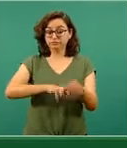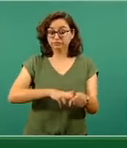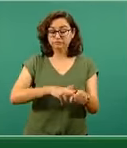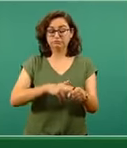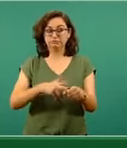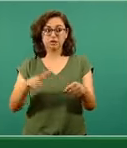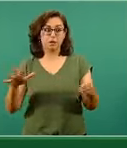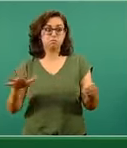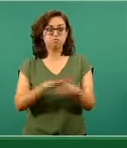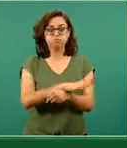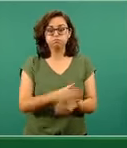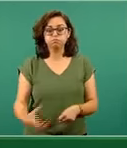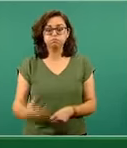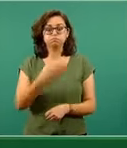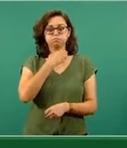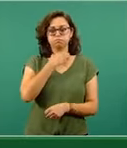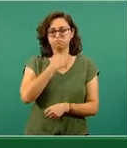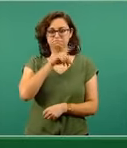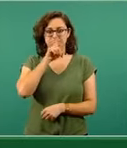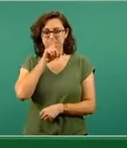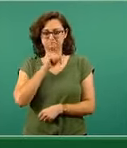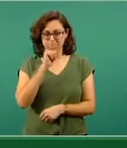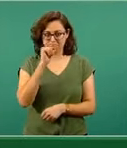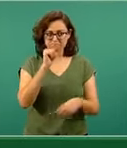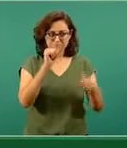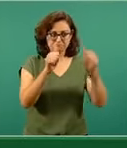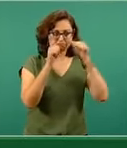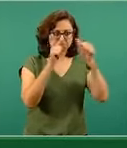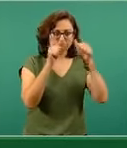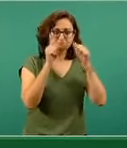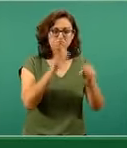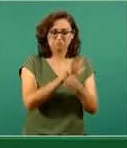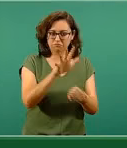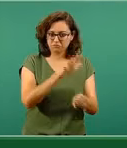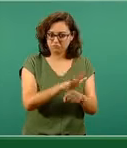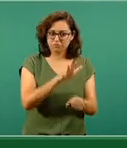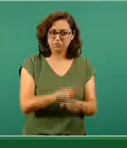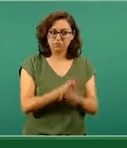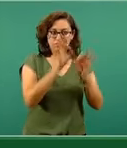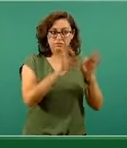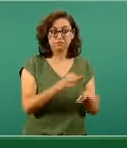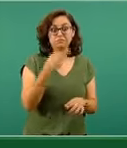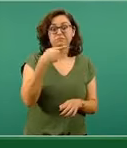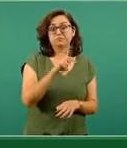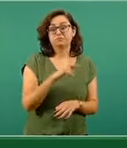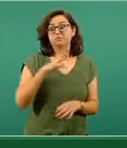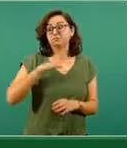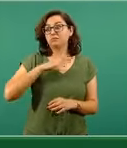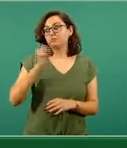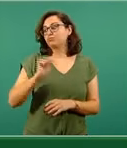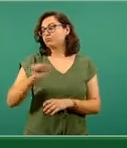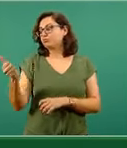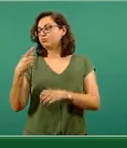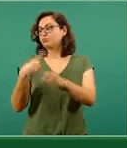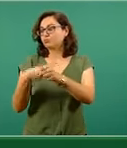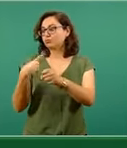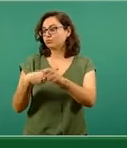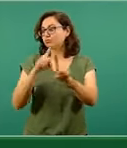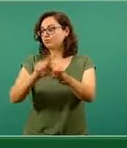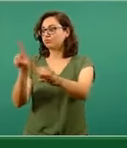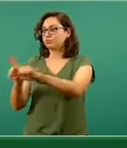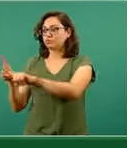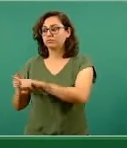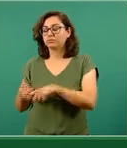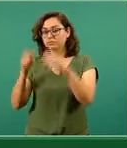COVID sin descuidar el funcionamiento del resto del sistema de salud. Guanajuato